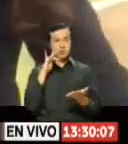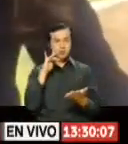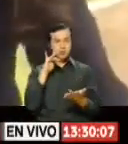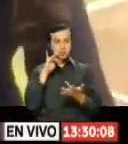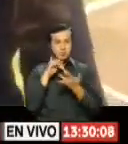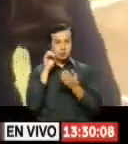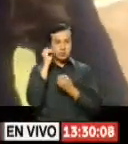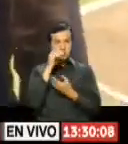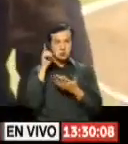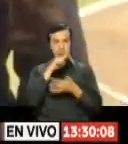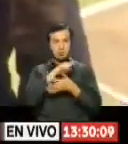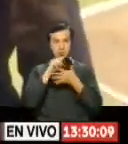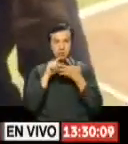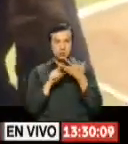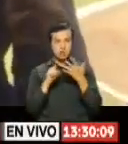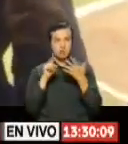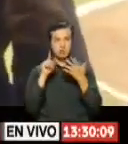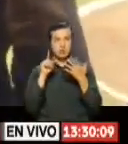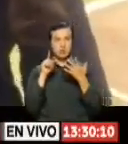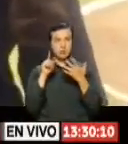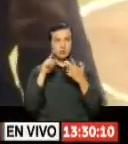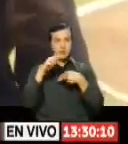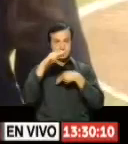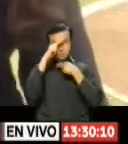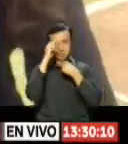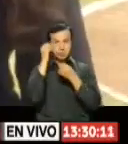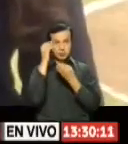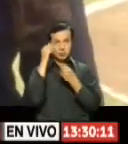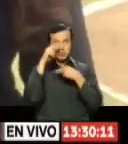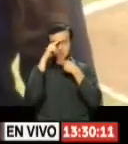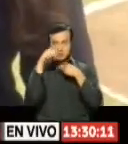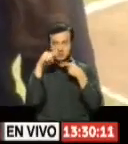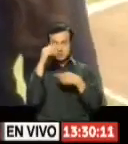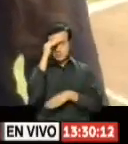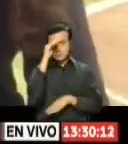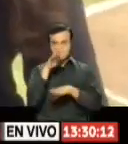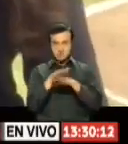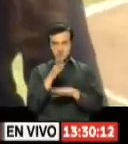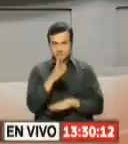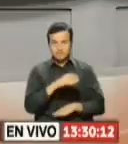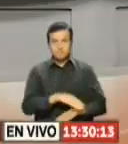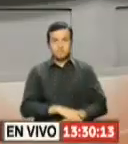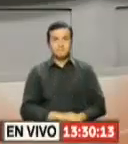les informaremos a través de nuestros espacios informativos de Telediario. Buenas tardes.